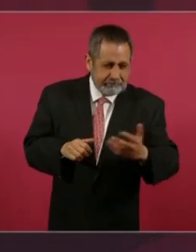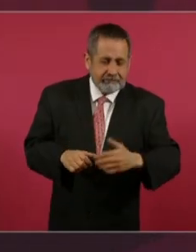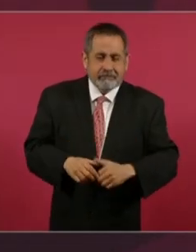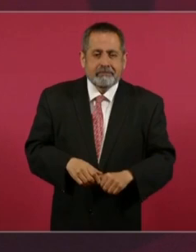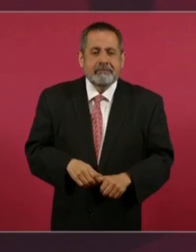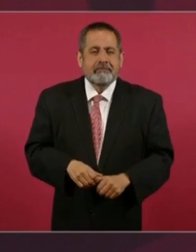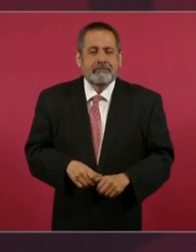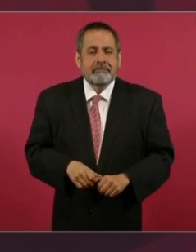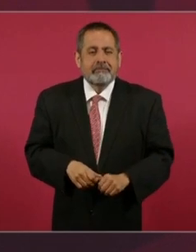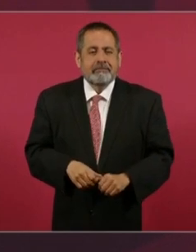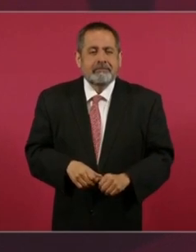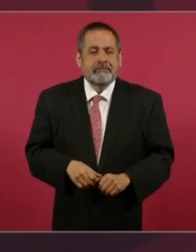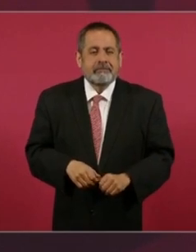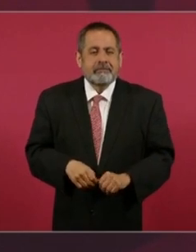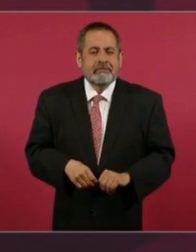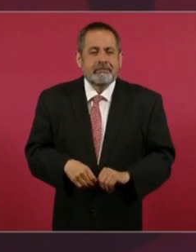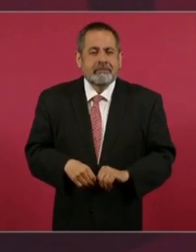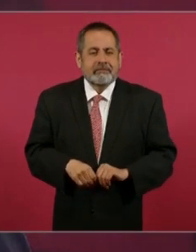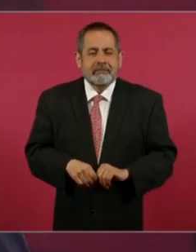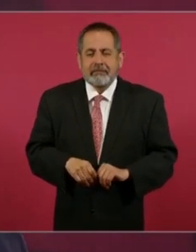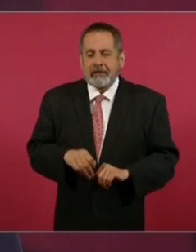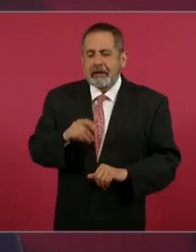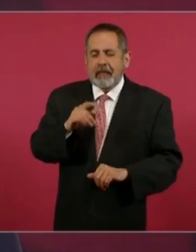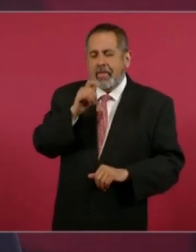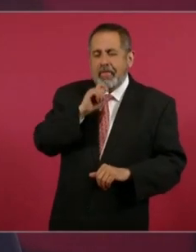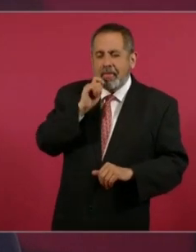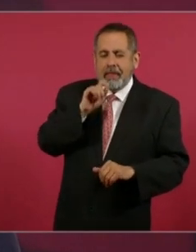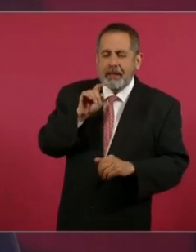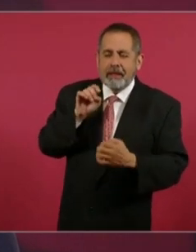coloquialmente, los chamaquearon,